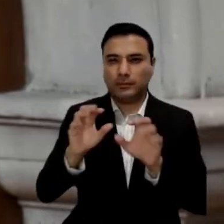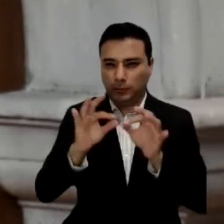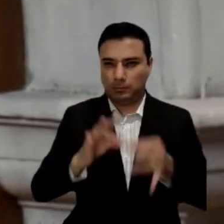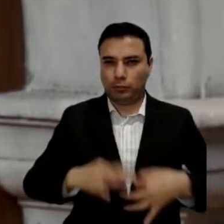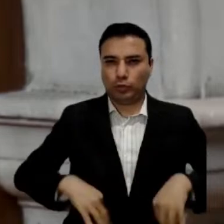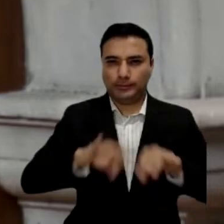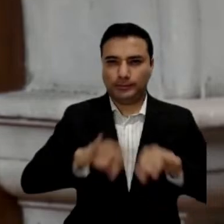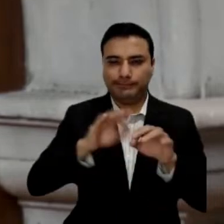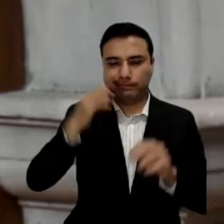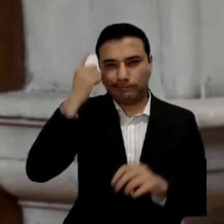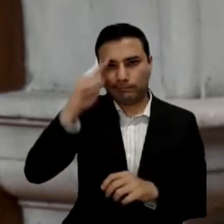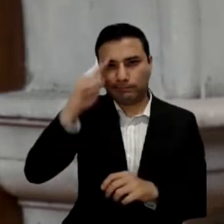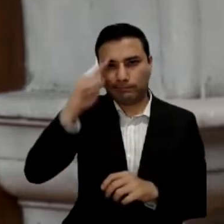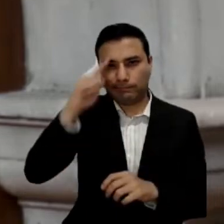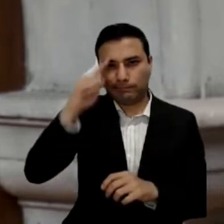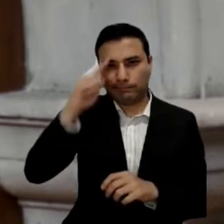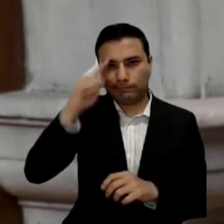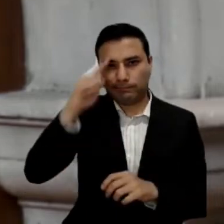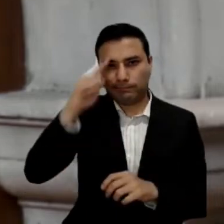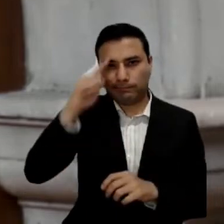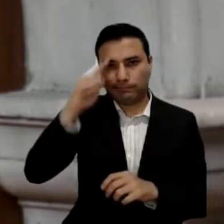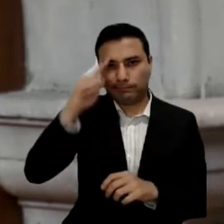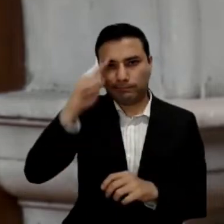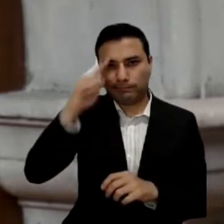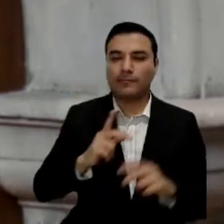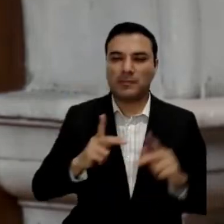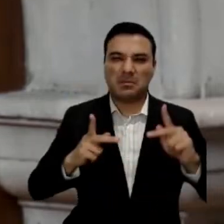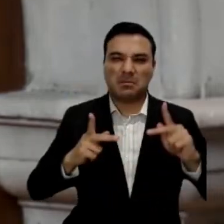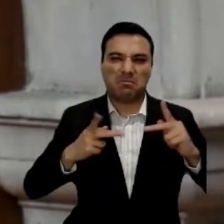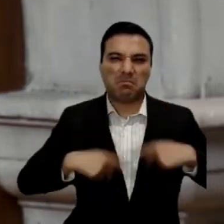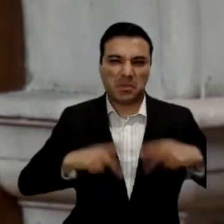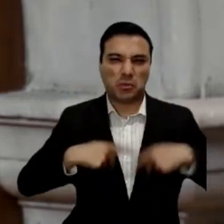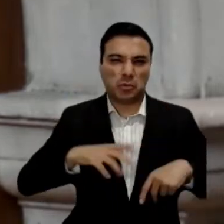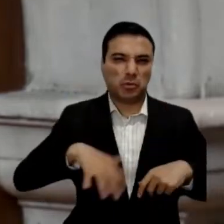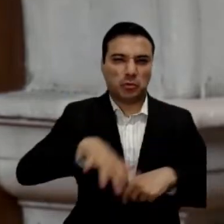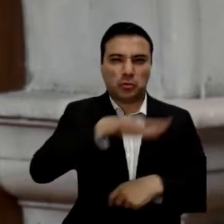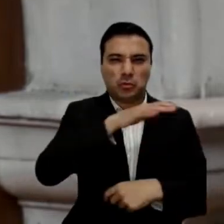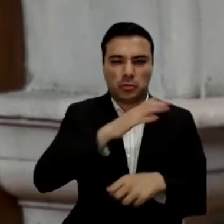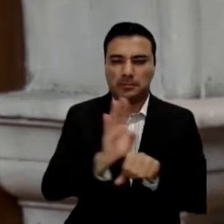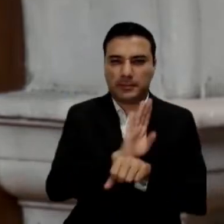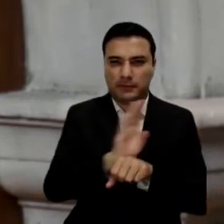el desarrollo de nuestro Estado y en beneficio de las y los mexiquenses.